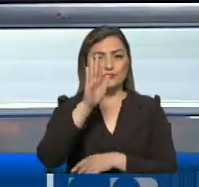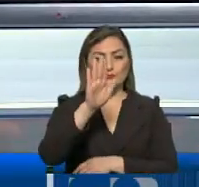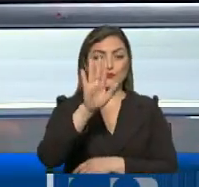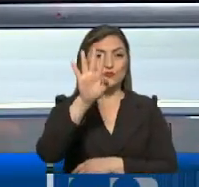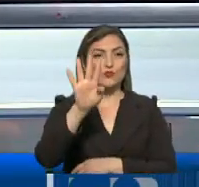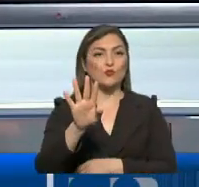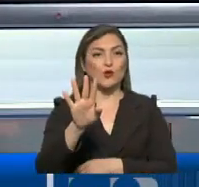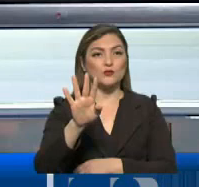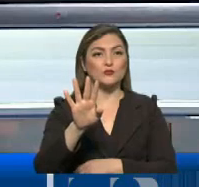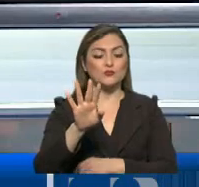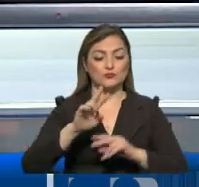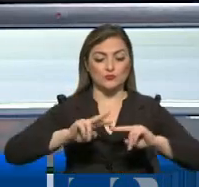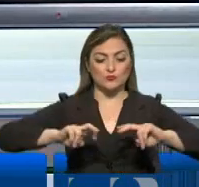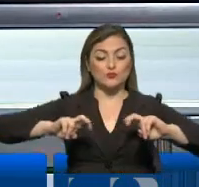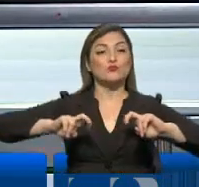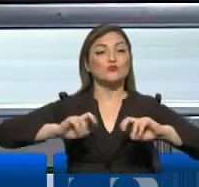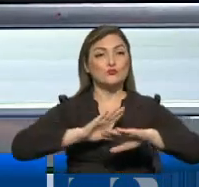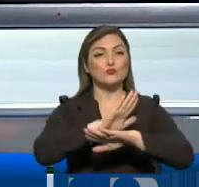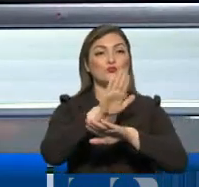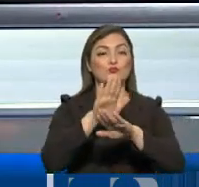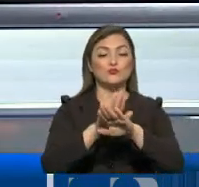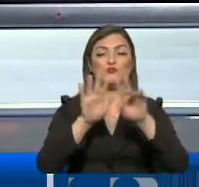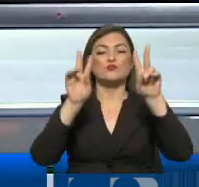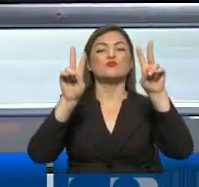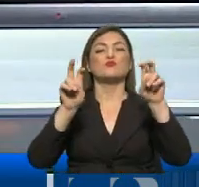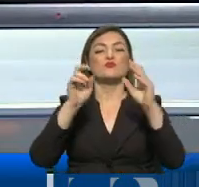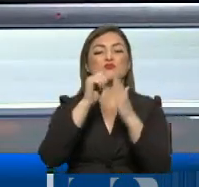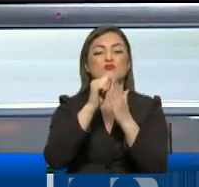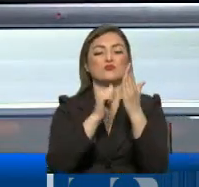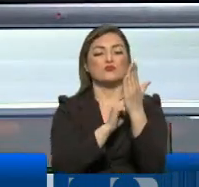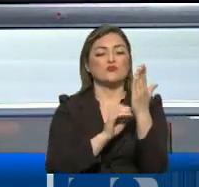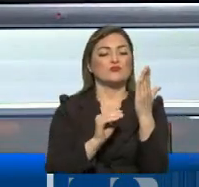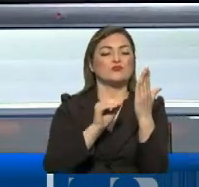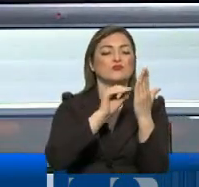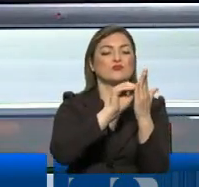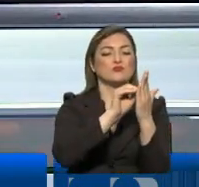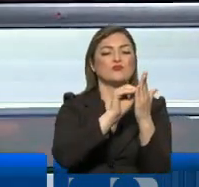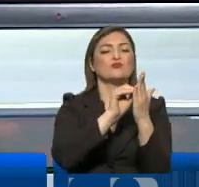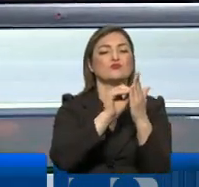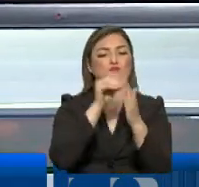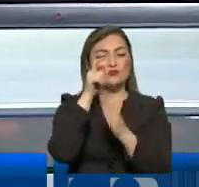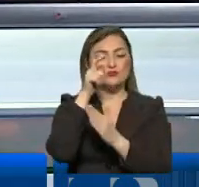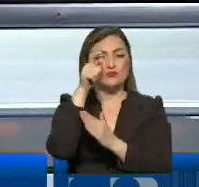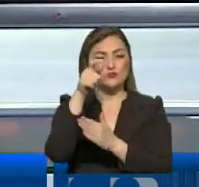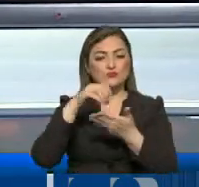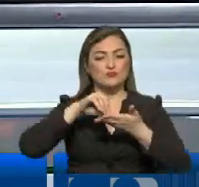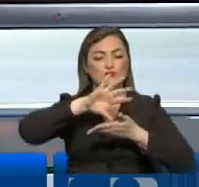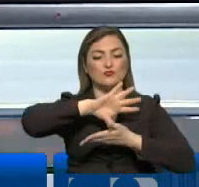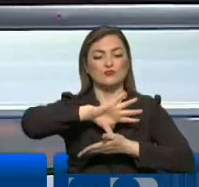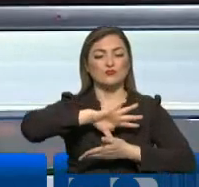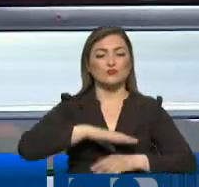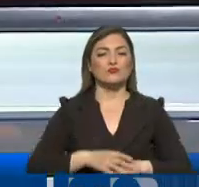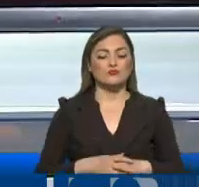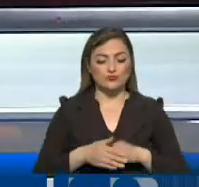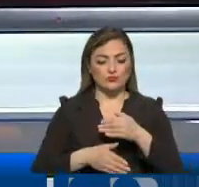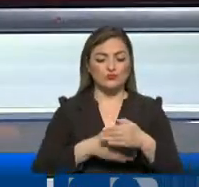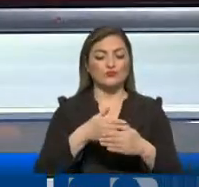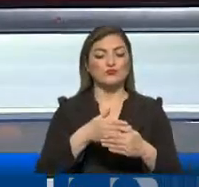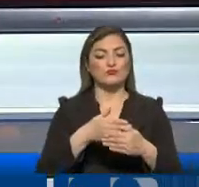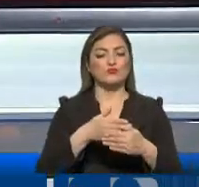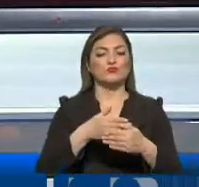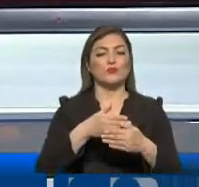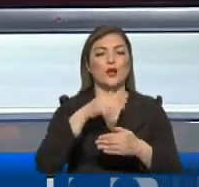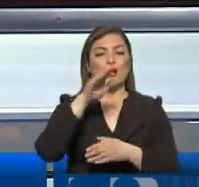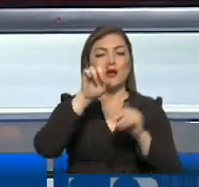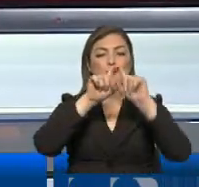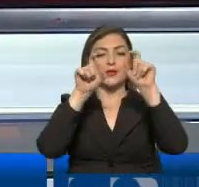54 casos de investigación son parte de la agenda de la Comisión de Fiscalización de la Asamblea. Entre esos están el proceso de liquidación de